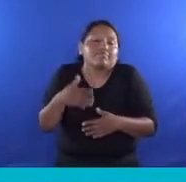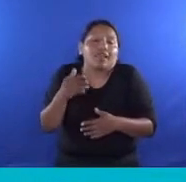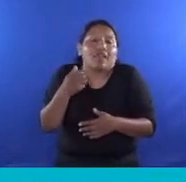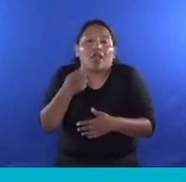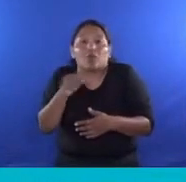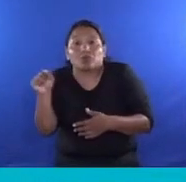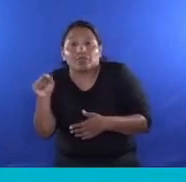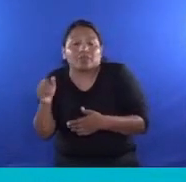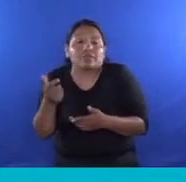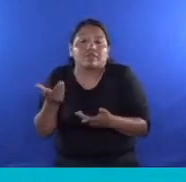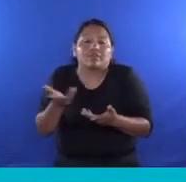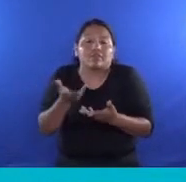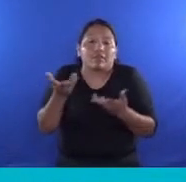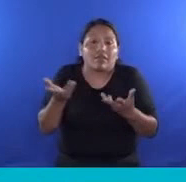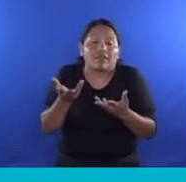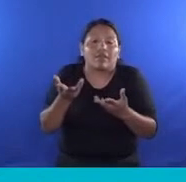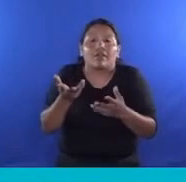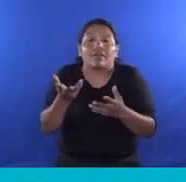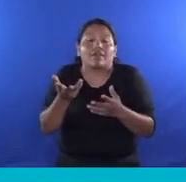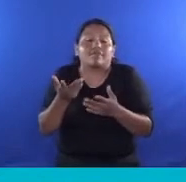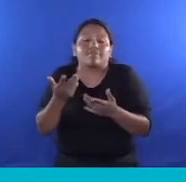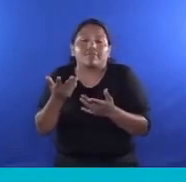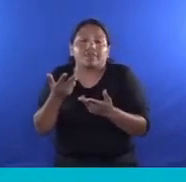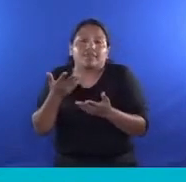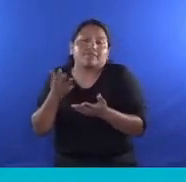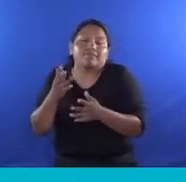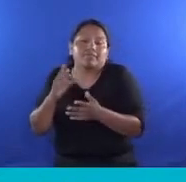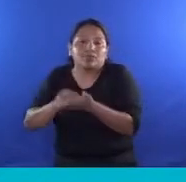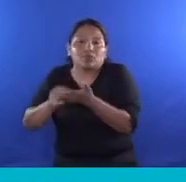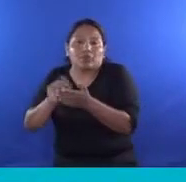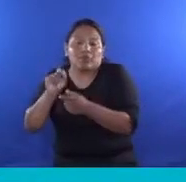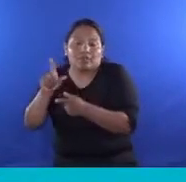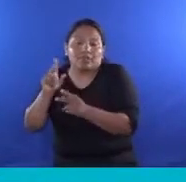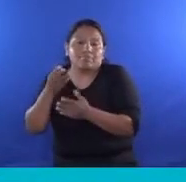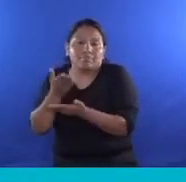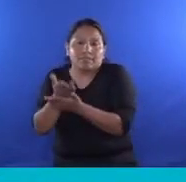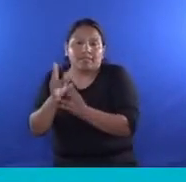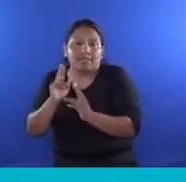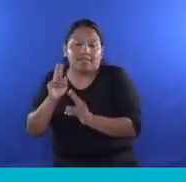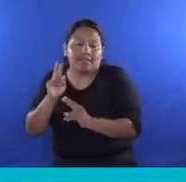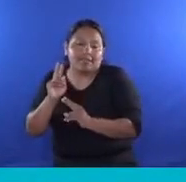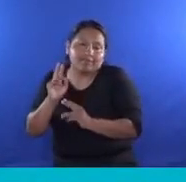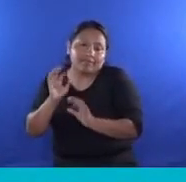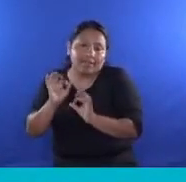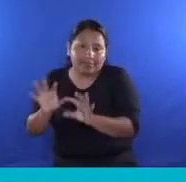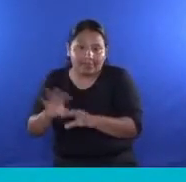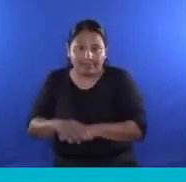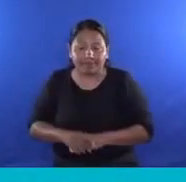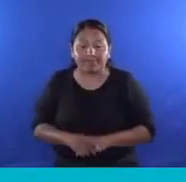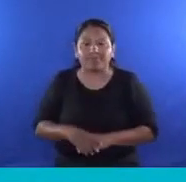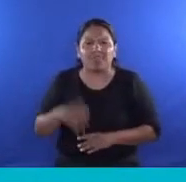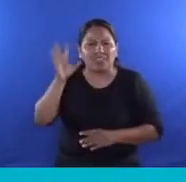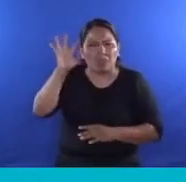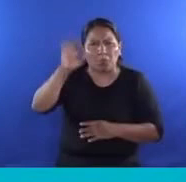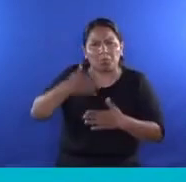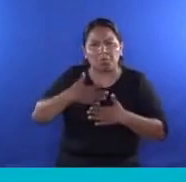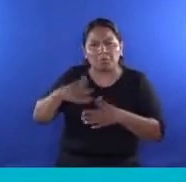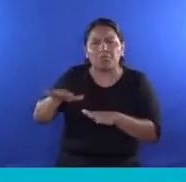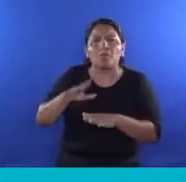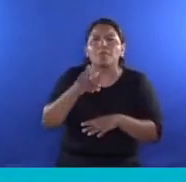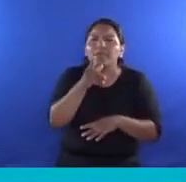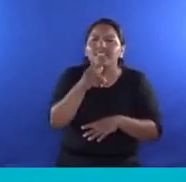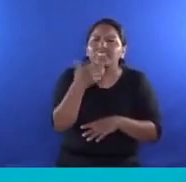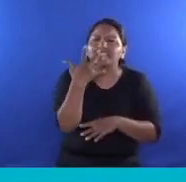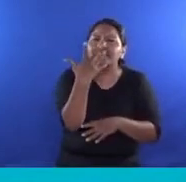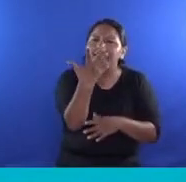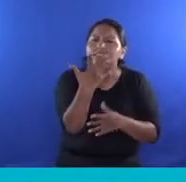del diputado que solicita la licencia. Pero digo, más allá de esa opinión personal, digo, hoy tenemos, creo que 5 legisladores